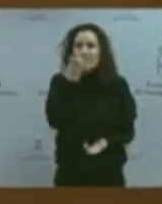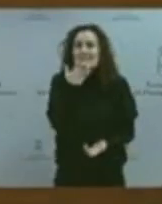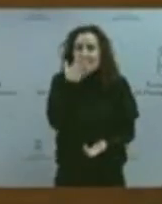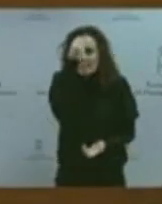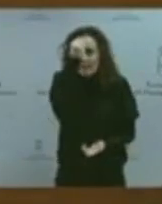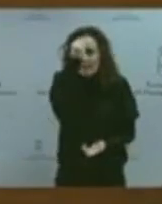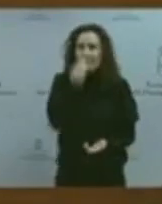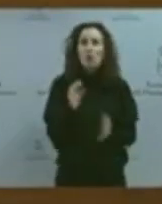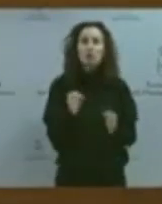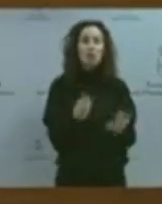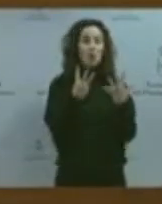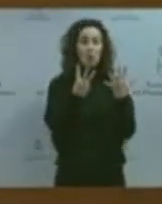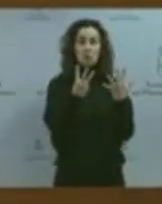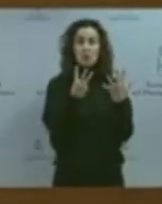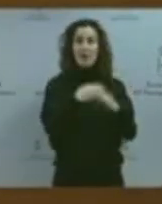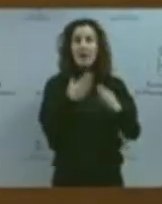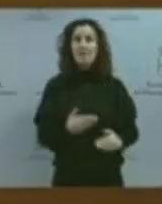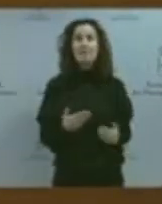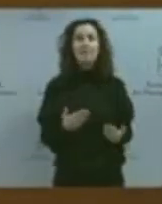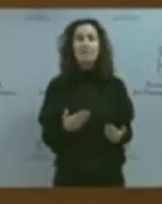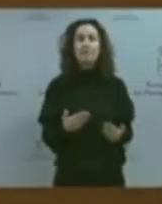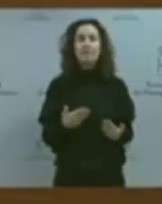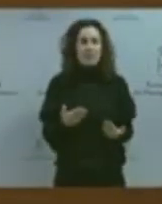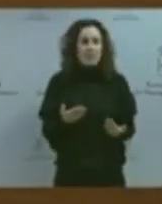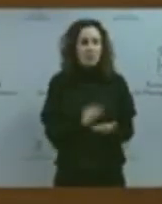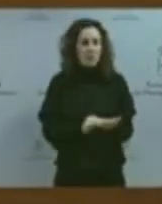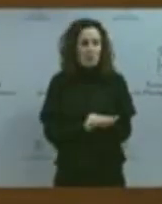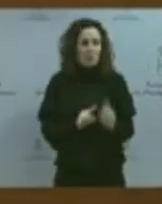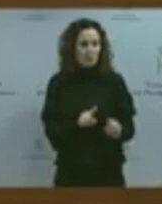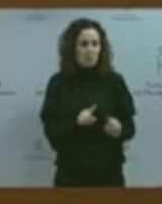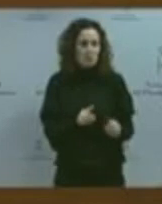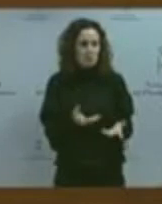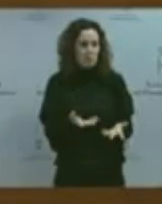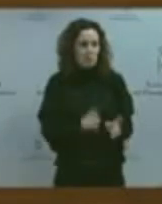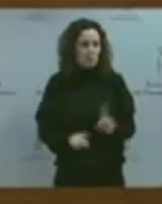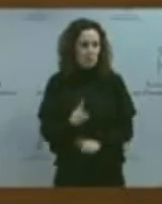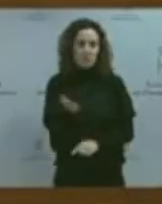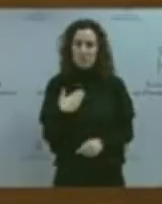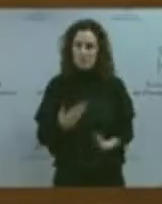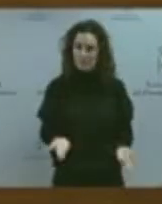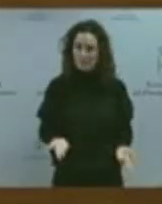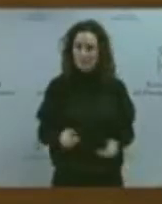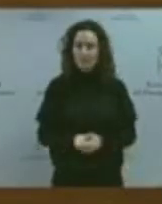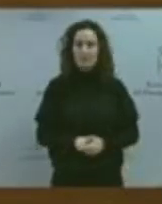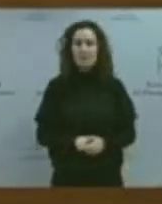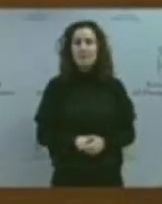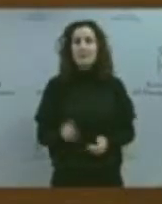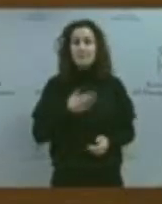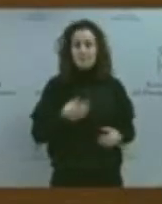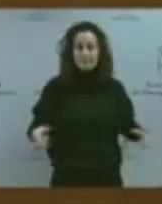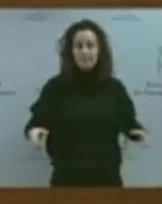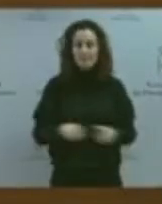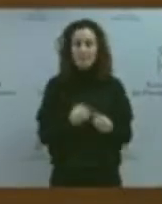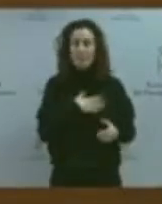educativo, yo les aseguro que no. Mire, señora consejera, este grupo parlamentario quiere ayudarle, de verdad. Queremos